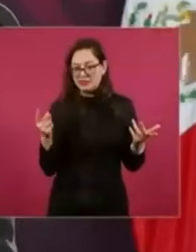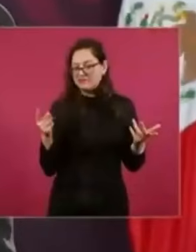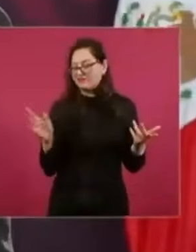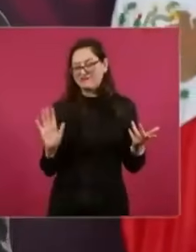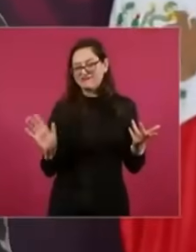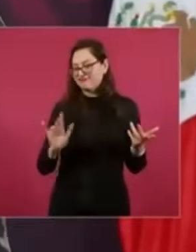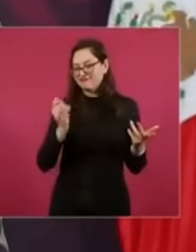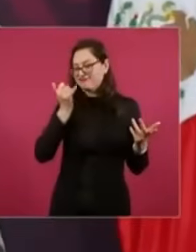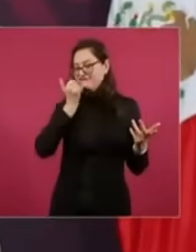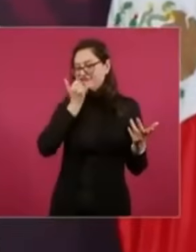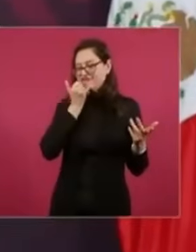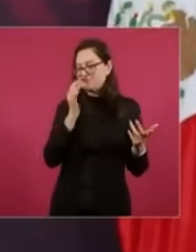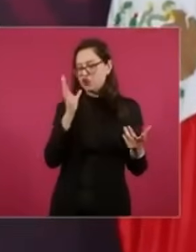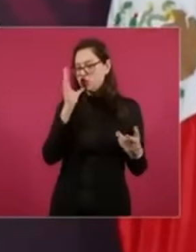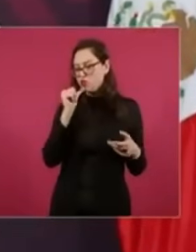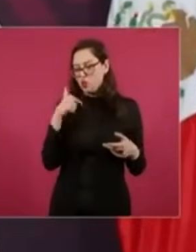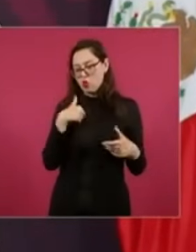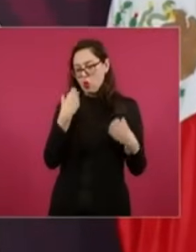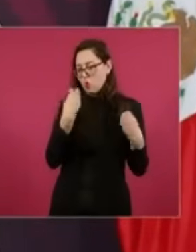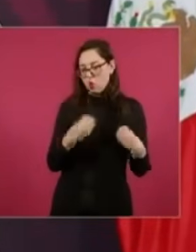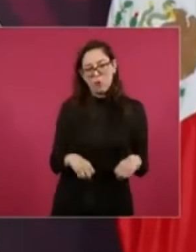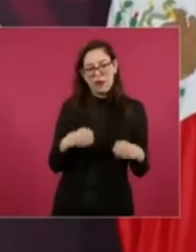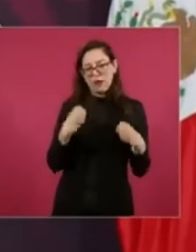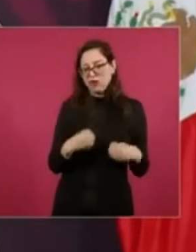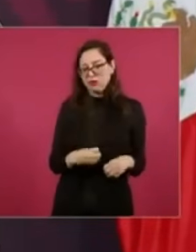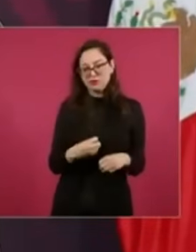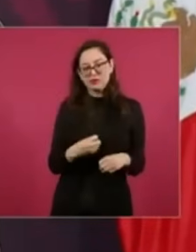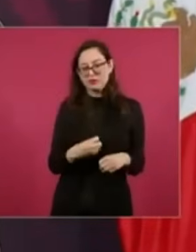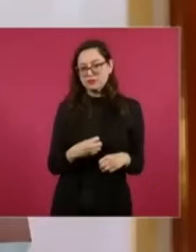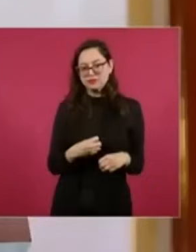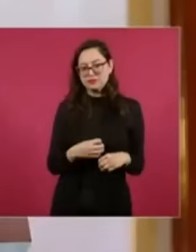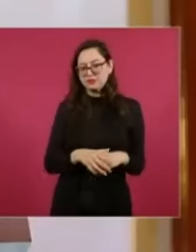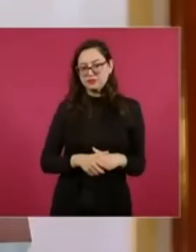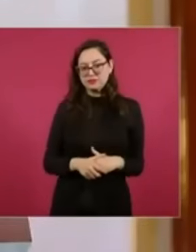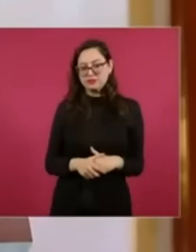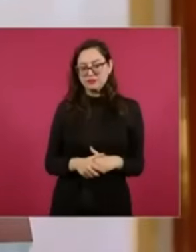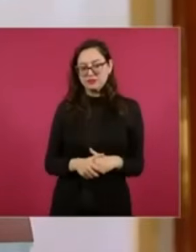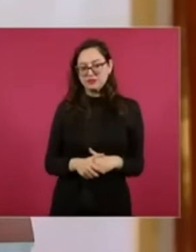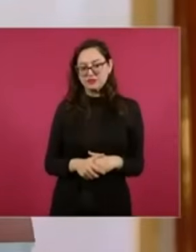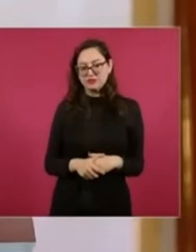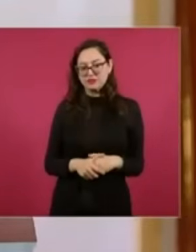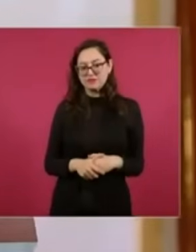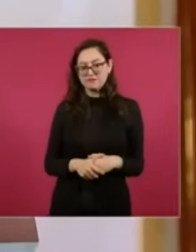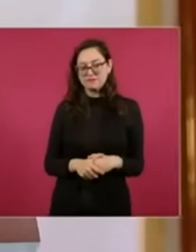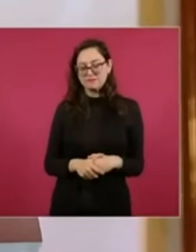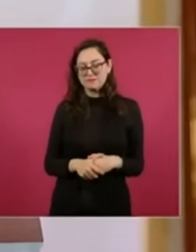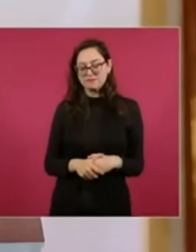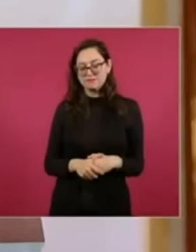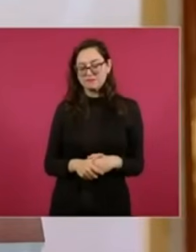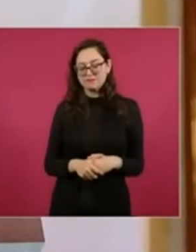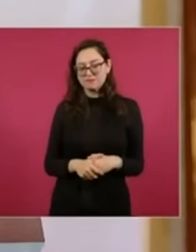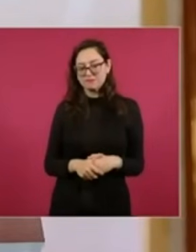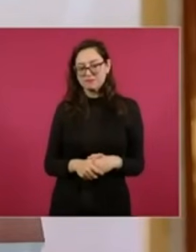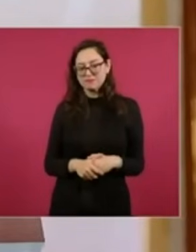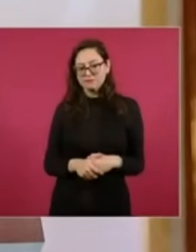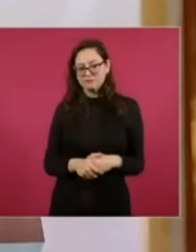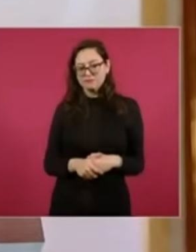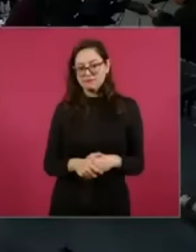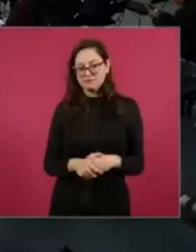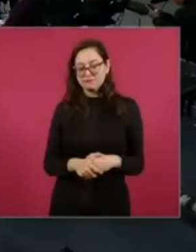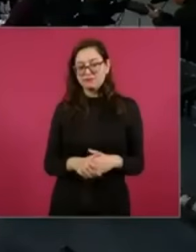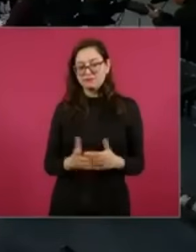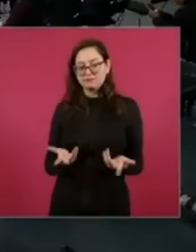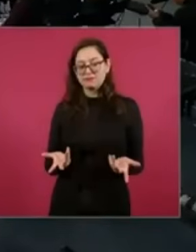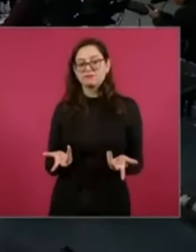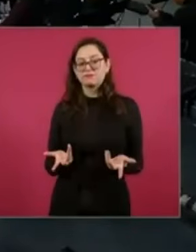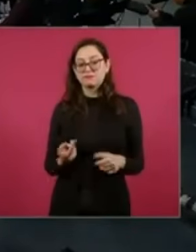que no, que tenía un compromiso. Y